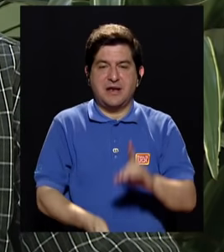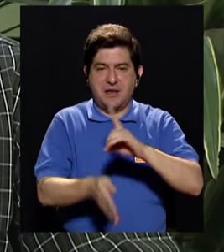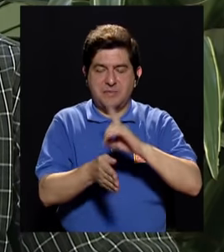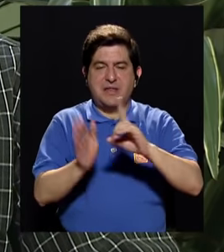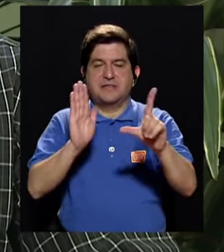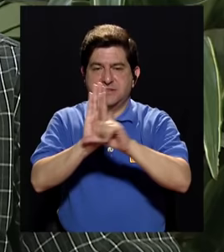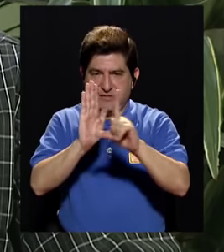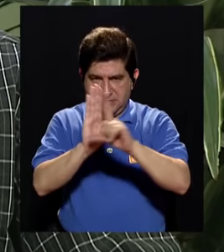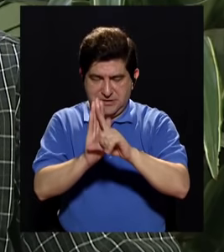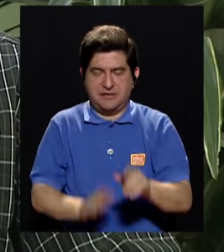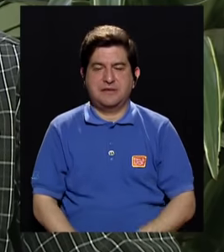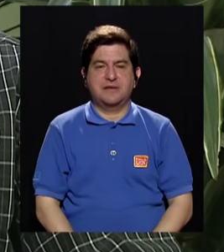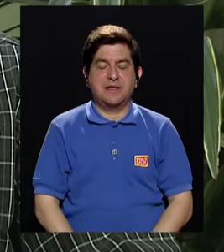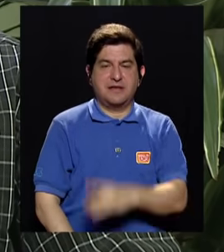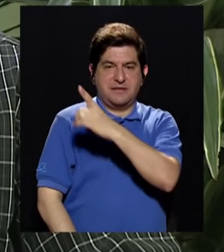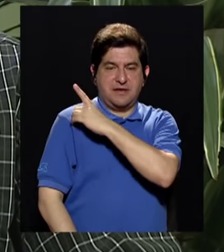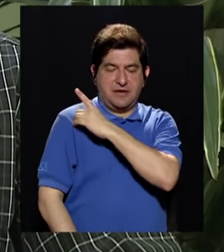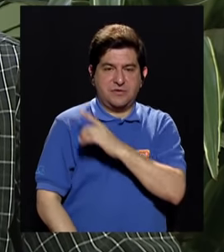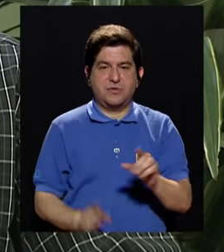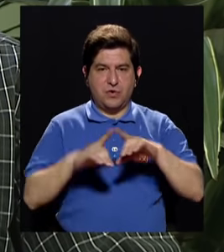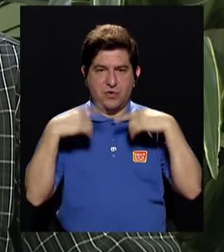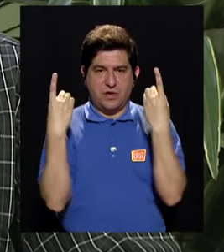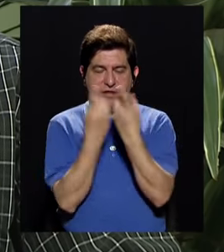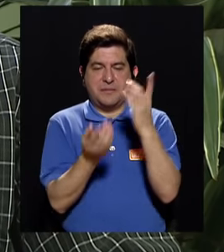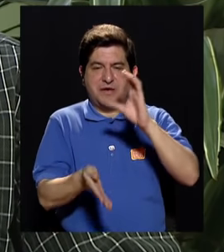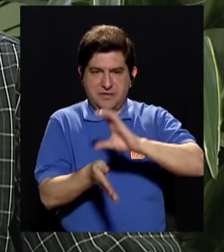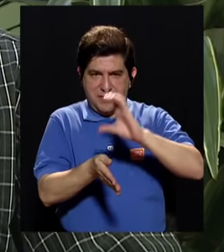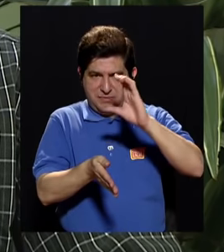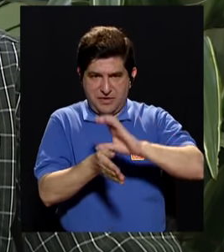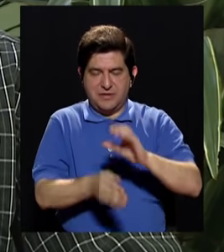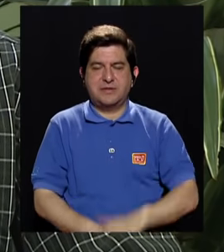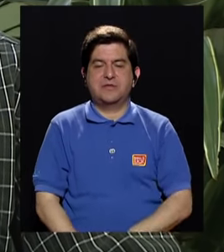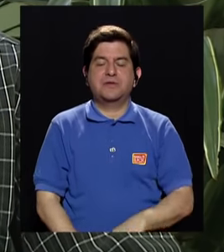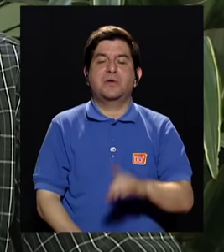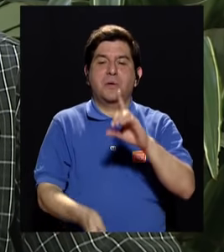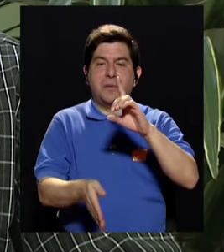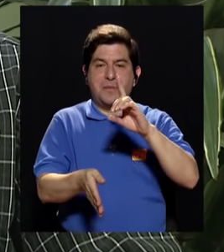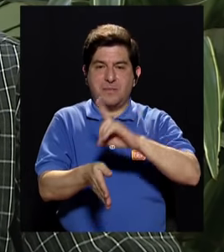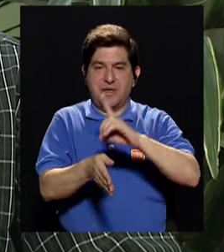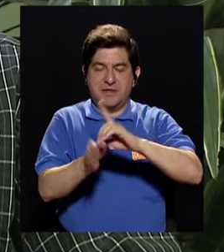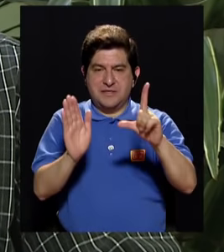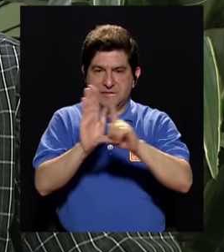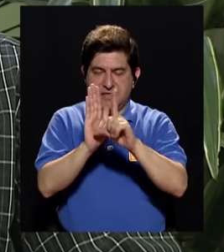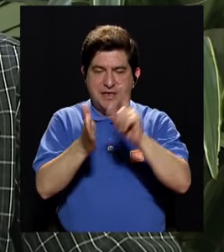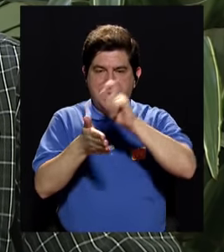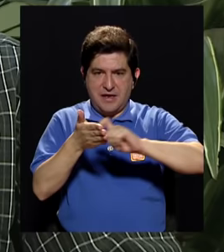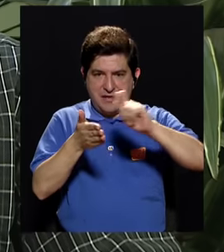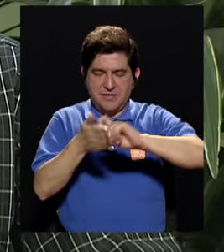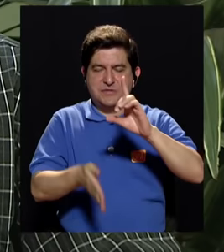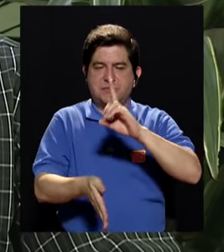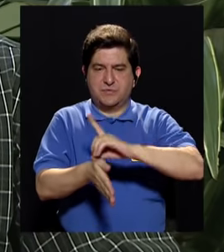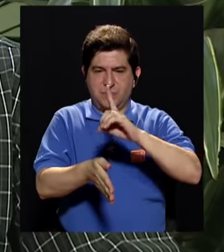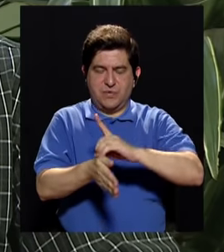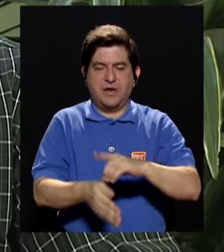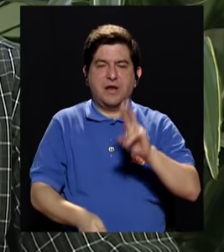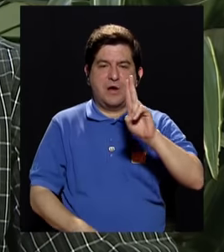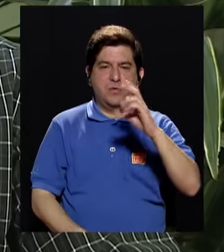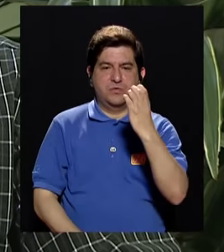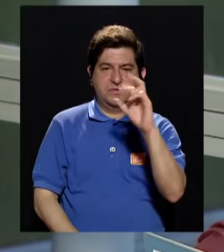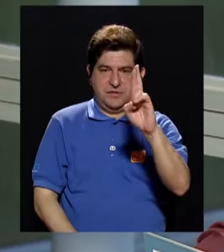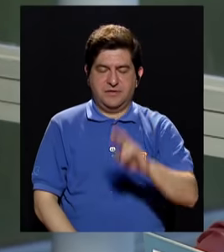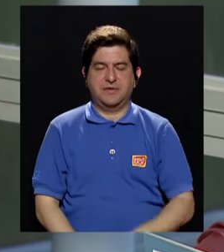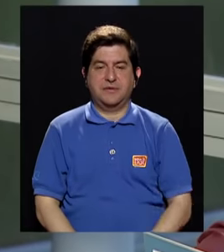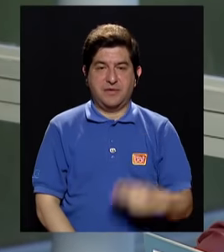medicina legal además directora del departamento clínico de Medicina legal de la escuela de Medicina de la Universidad de Costa